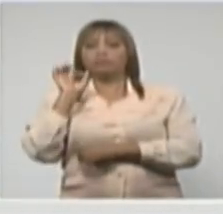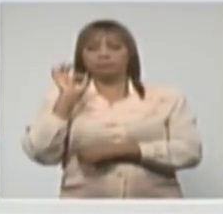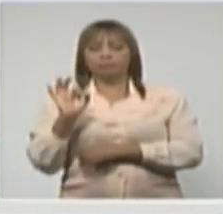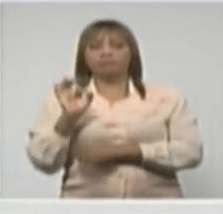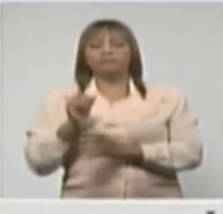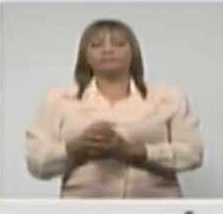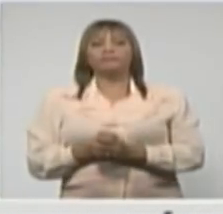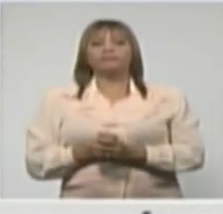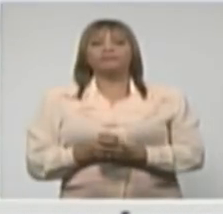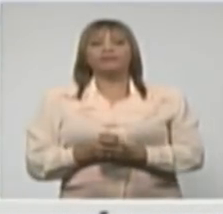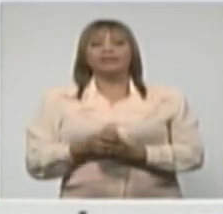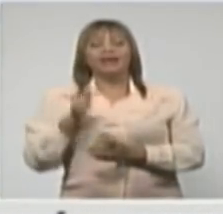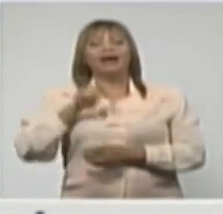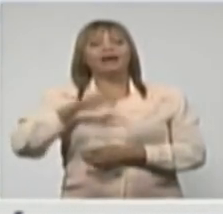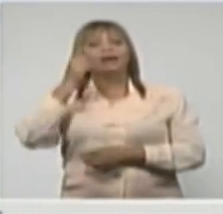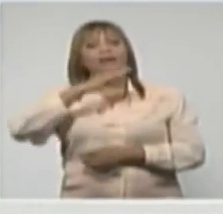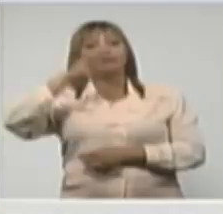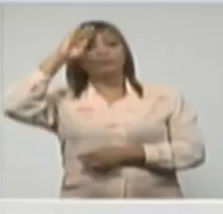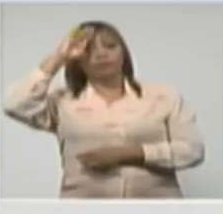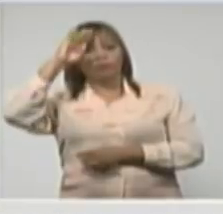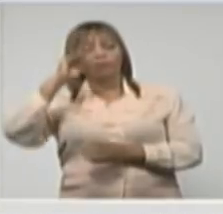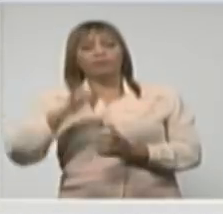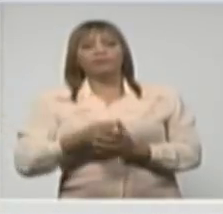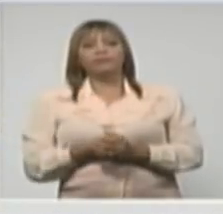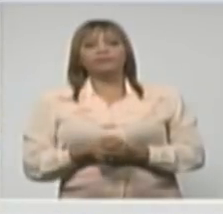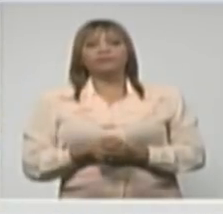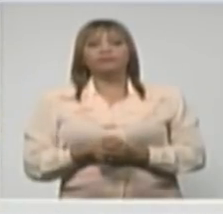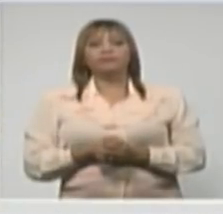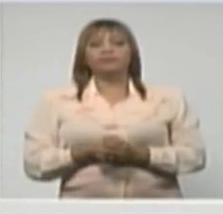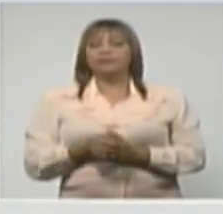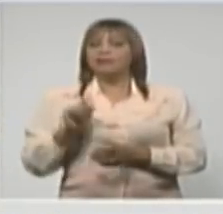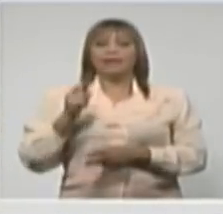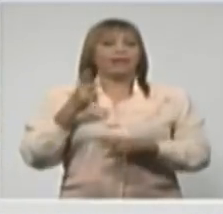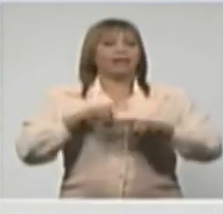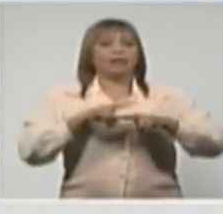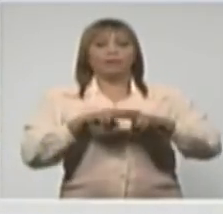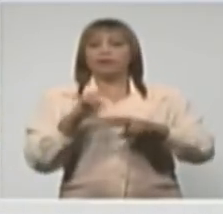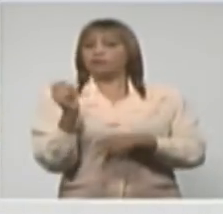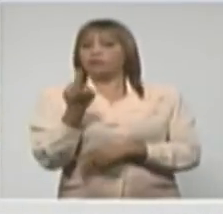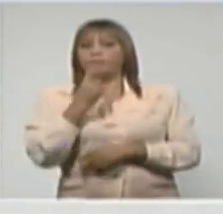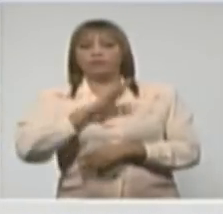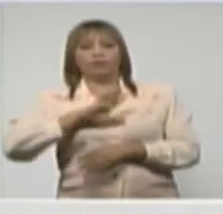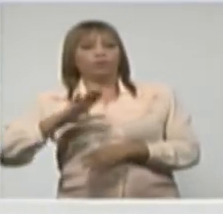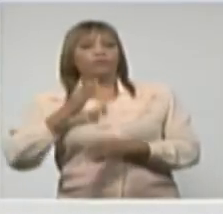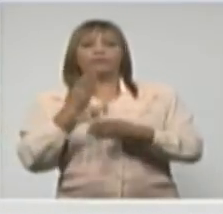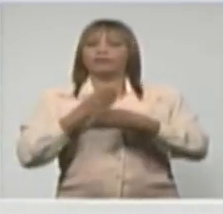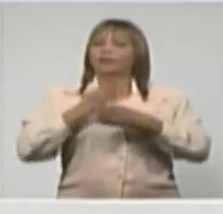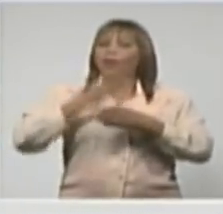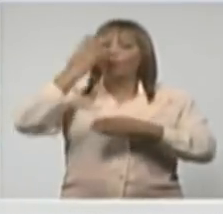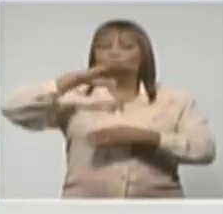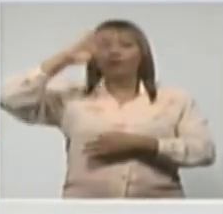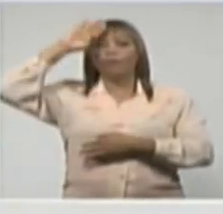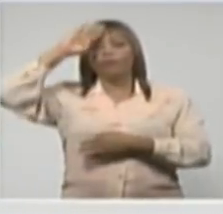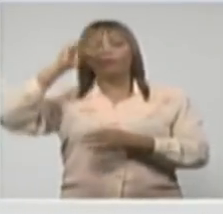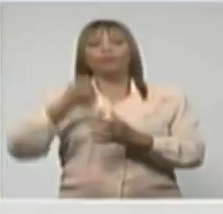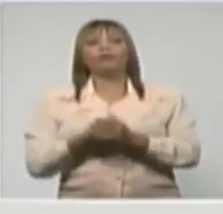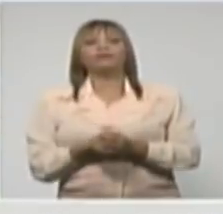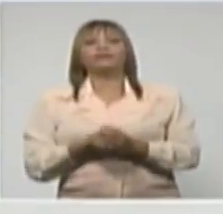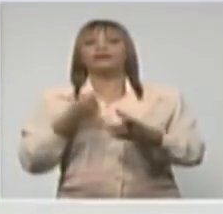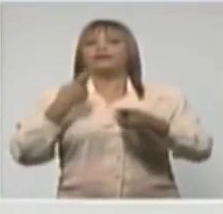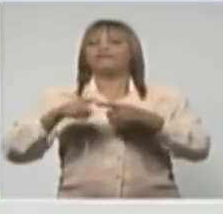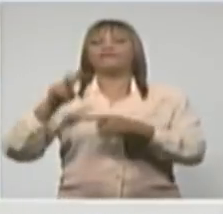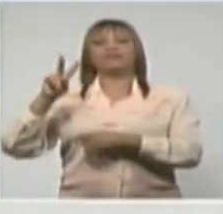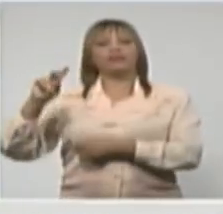en nuestro país, porque no es en La Habana, es en Santiago de Cuba, es en Villa Clara,